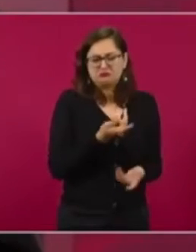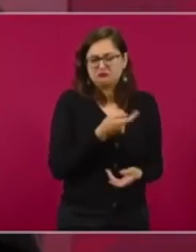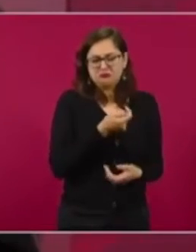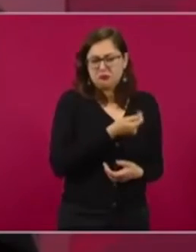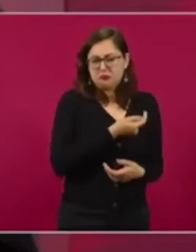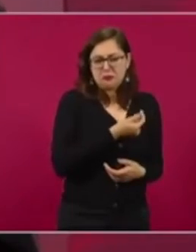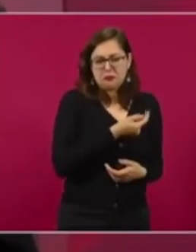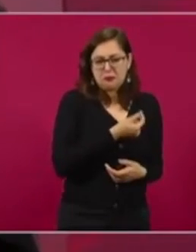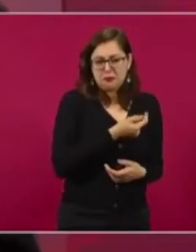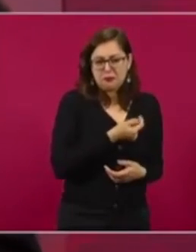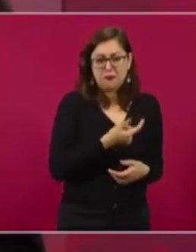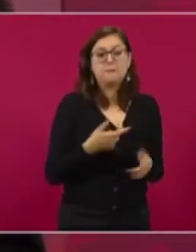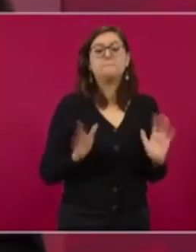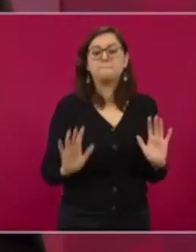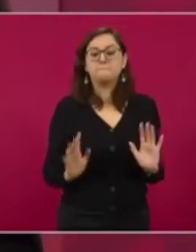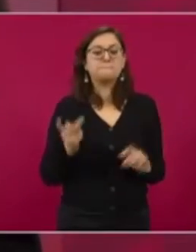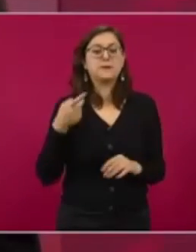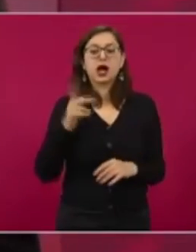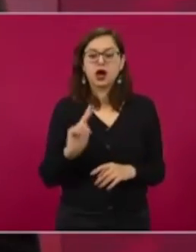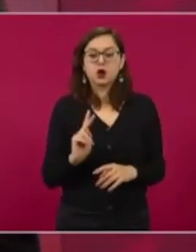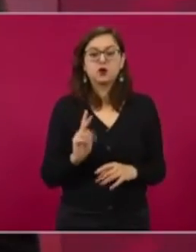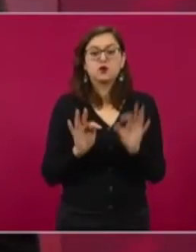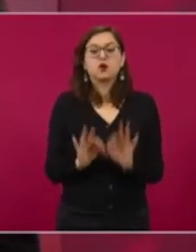los casos se puede llegar a acuerdo,